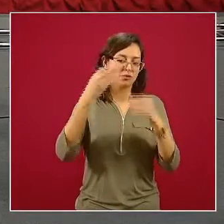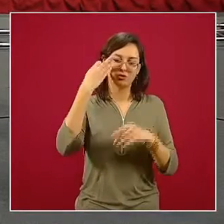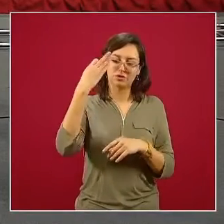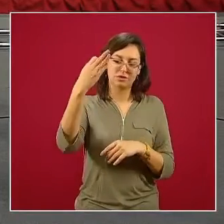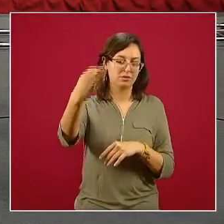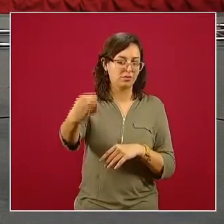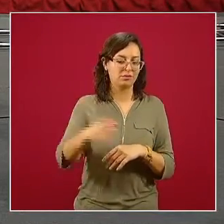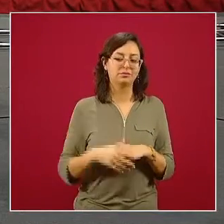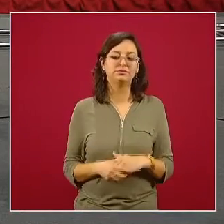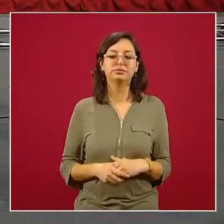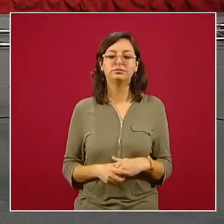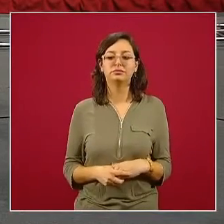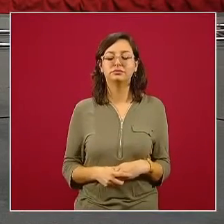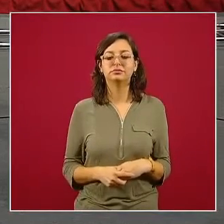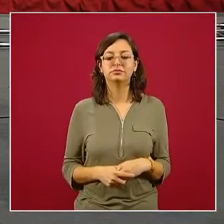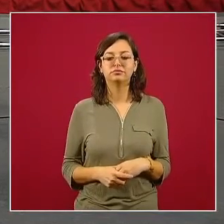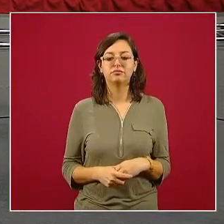punto.